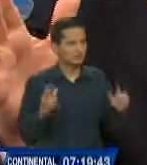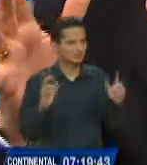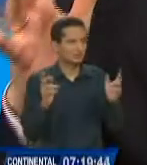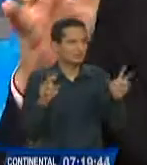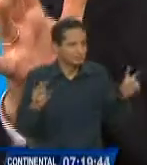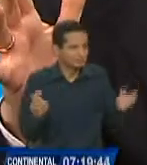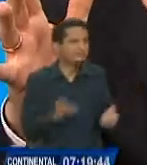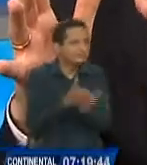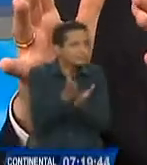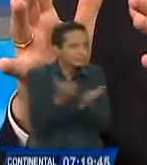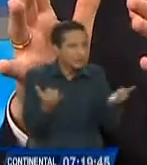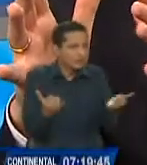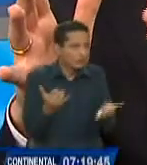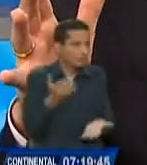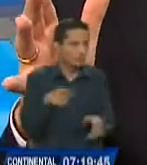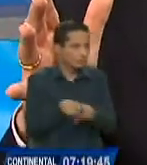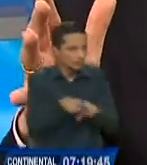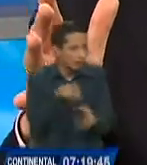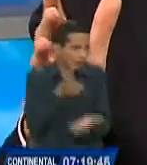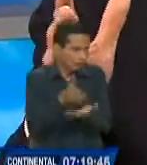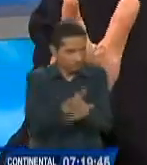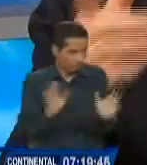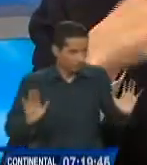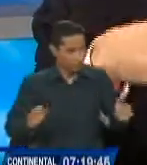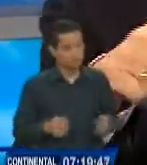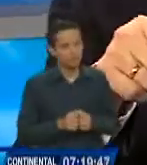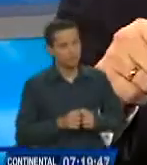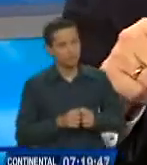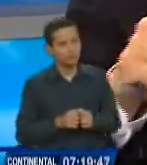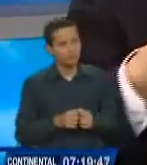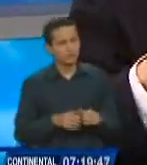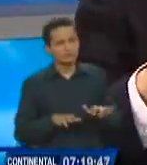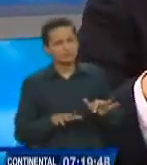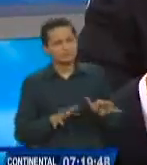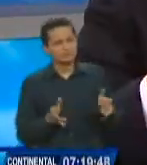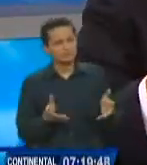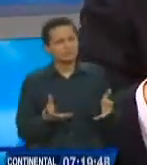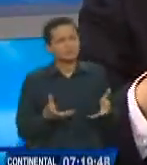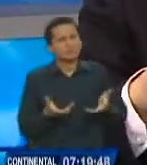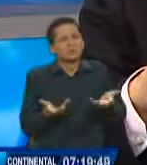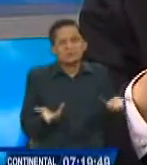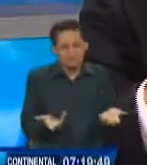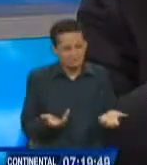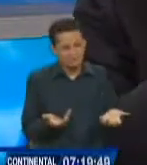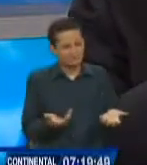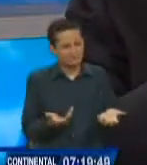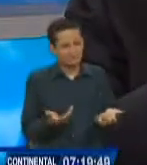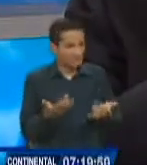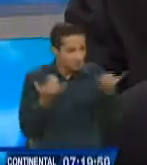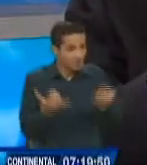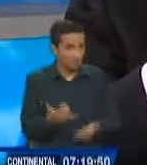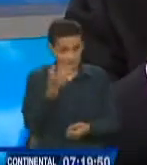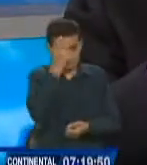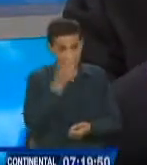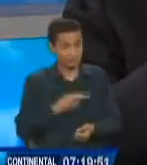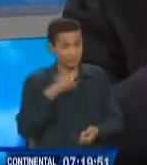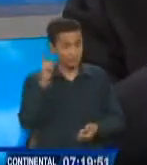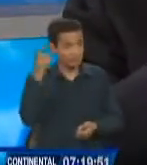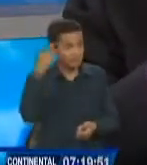está en ese estatus, llamemos así, pero ¿cómo podría afectar esta decisión del gobierno nacional de